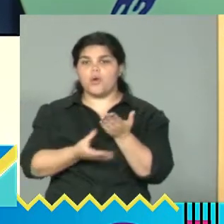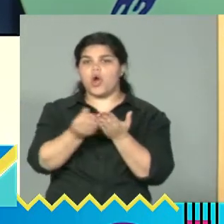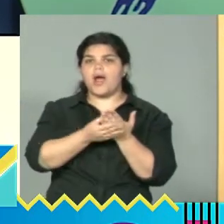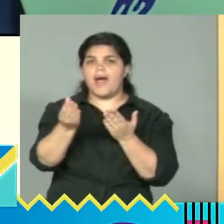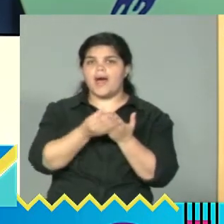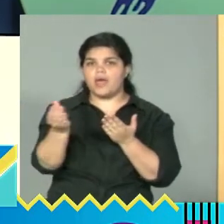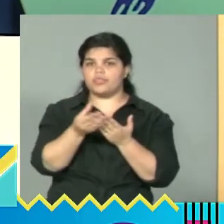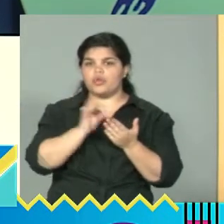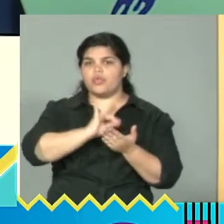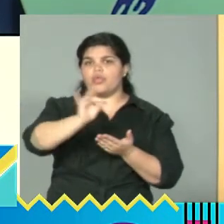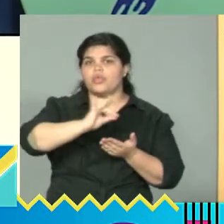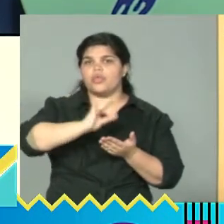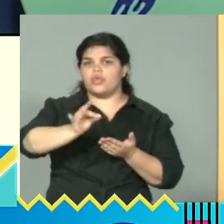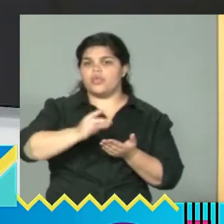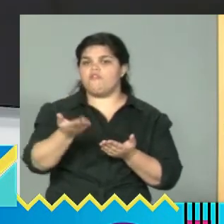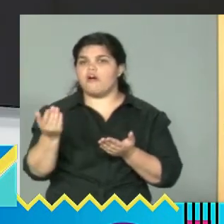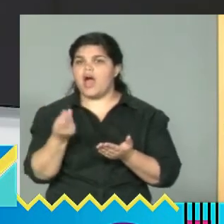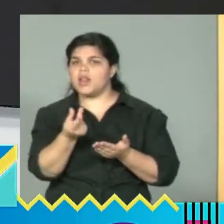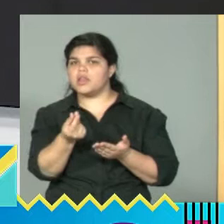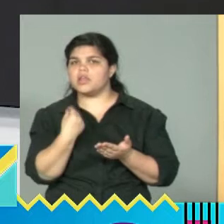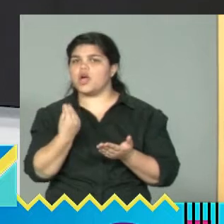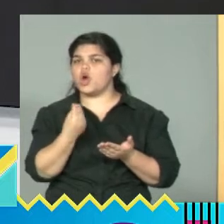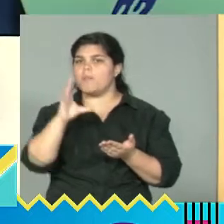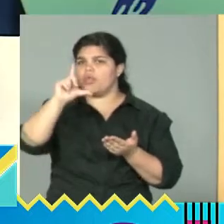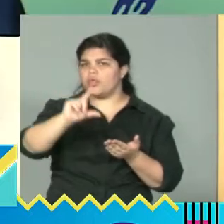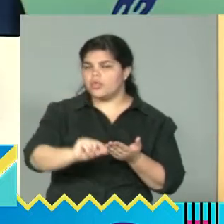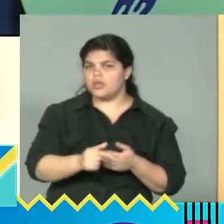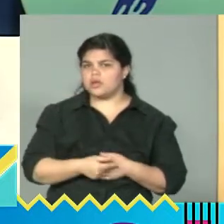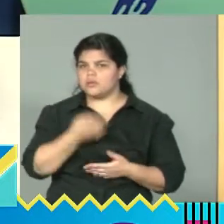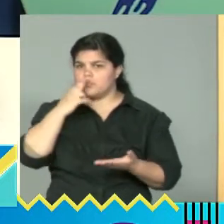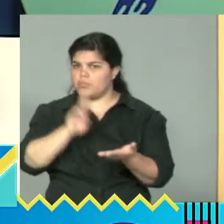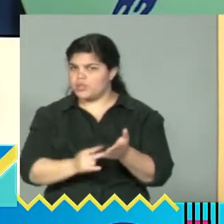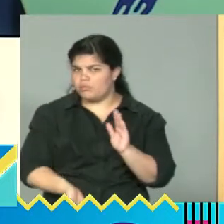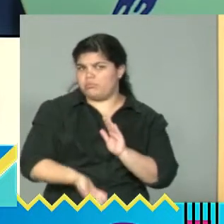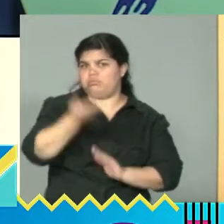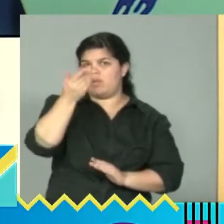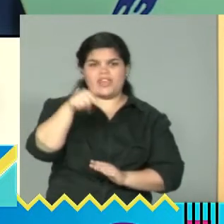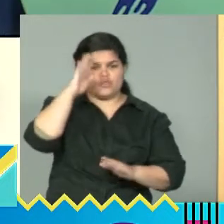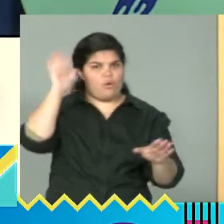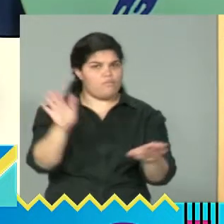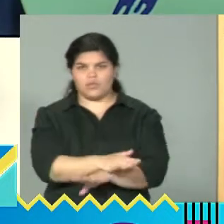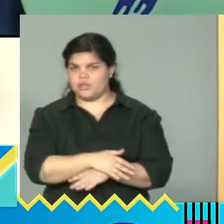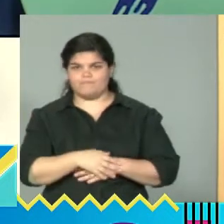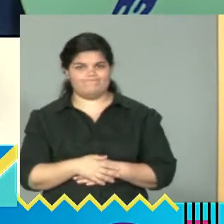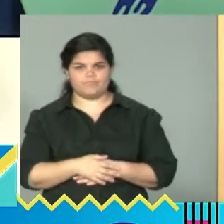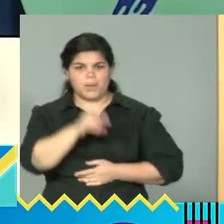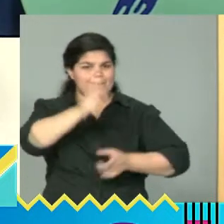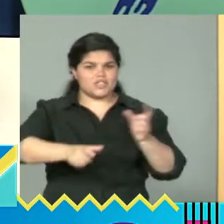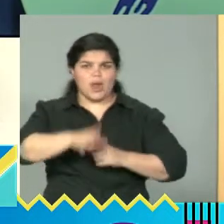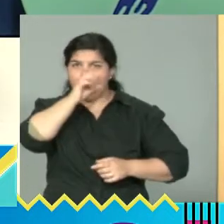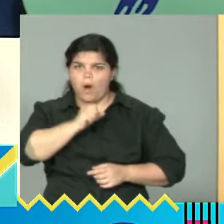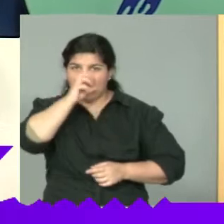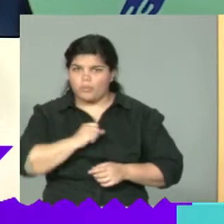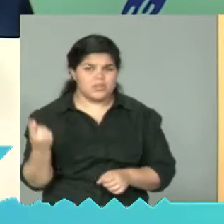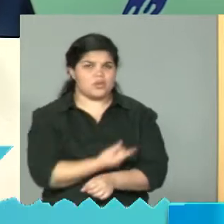déficit. ¿Cómo piensan disminuir el déficit? ¿Piensan seguir aumentando impuestos? Van por el camino equivocado. La gente ya no da más. Los